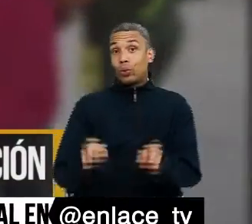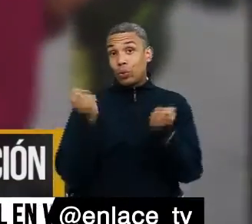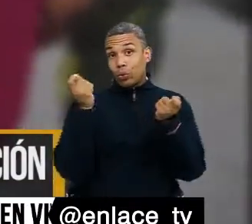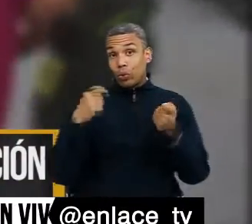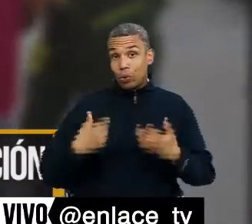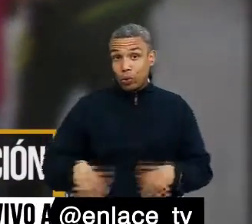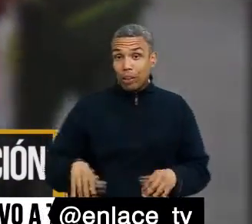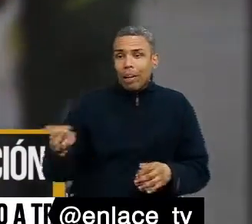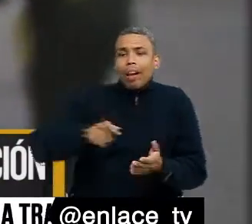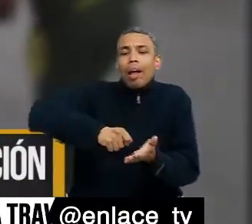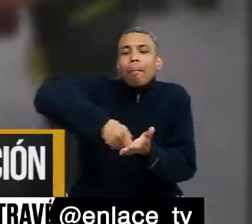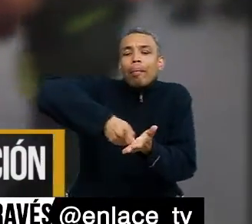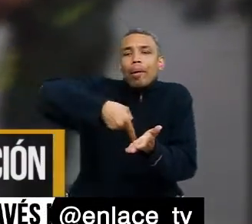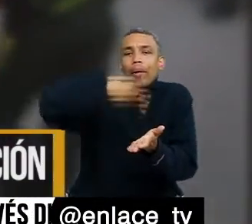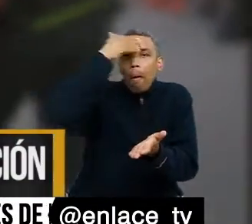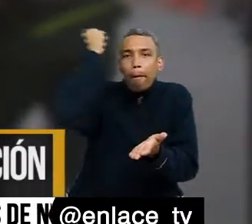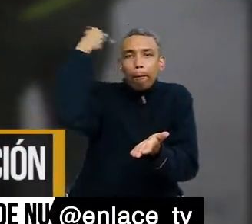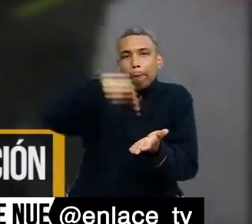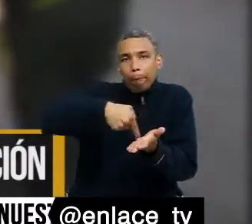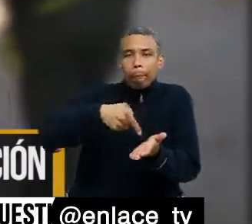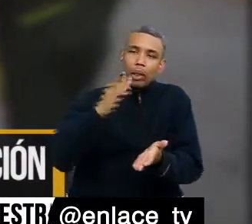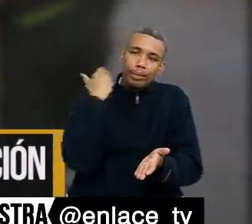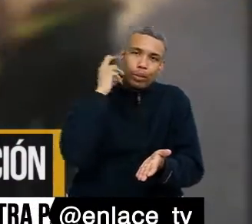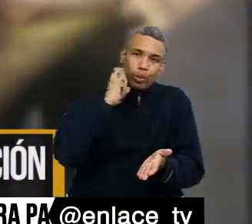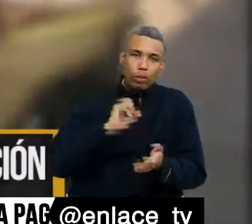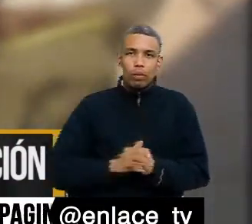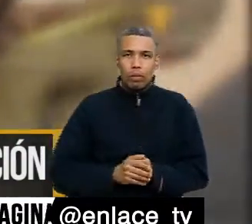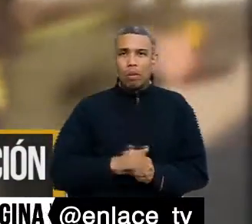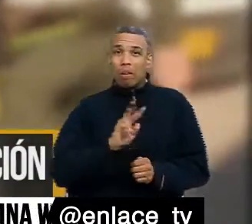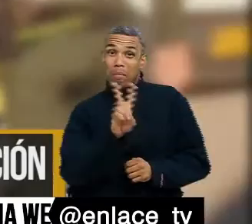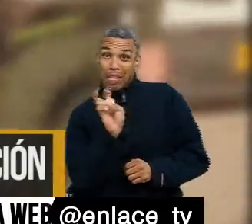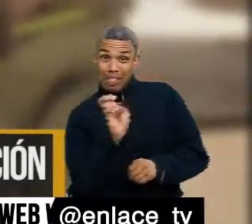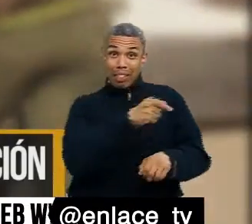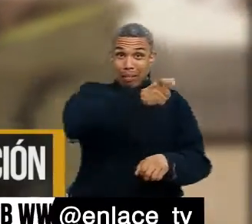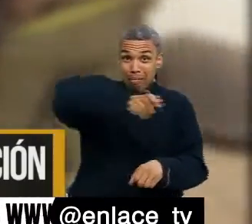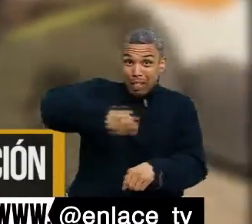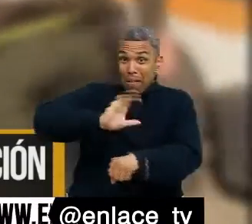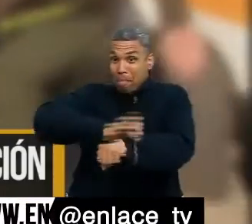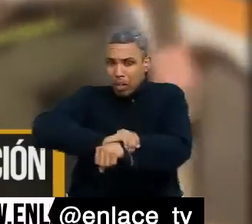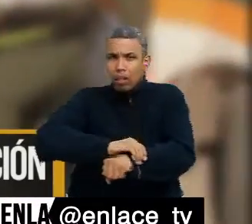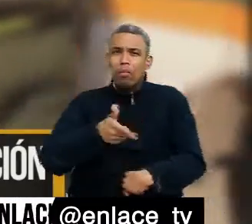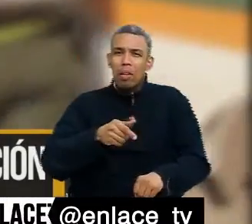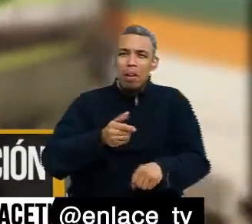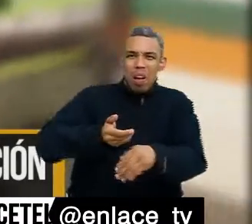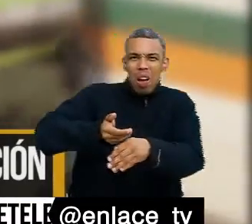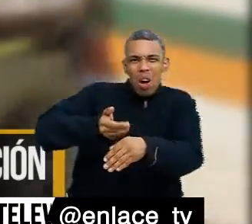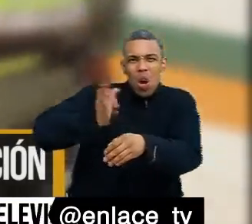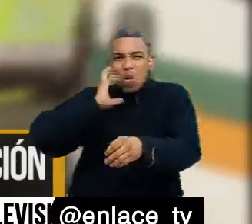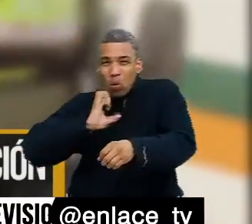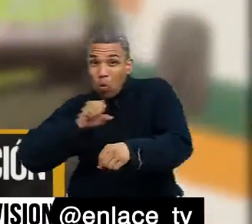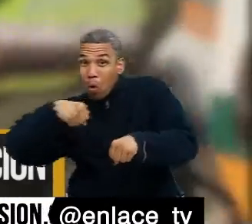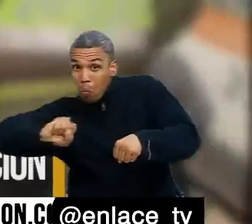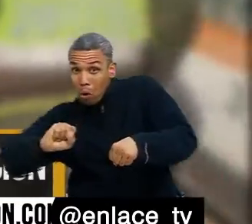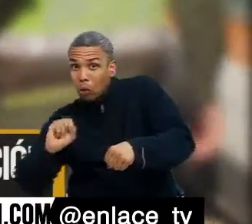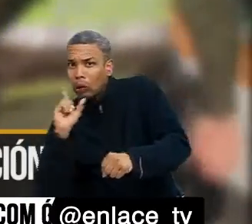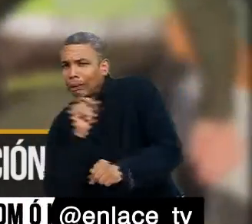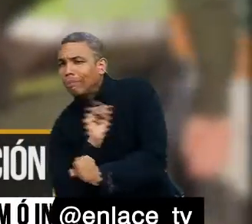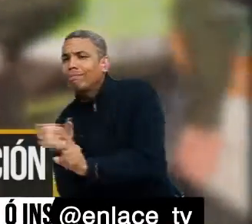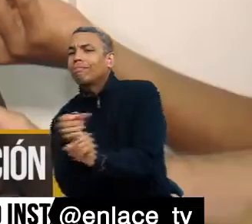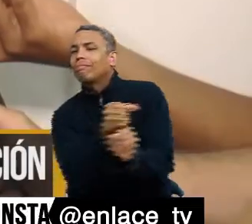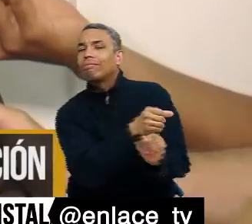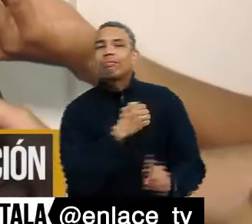abandonada. 17 capturas por hurto de motos, al igual que 32 vehículos recuperados, se han registrado en lo corrido del primer semestre de